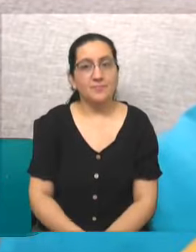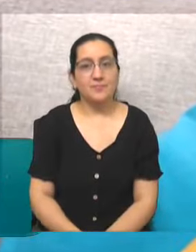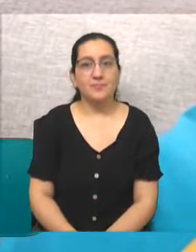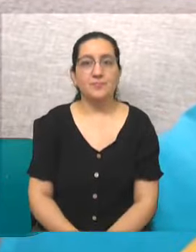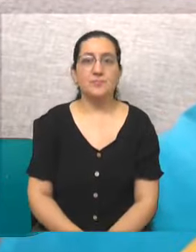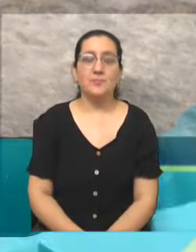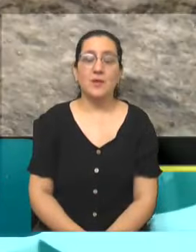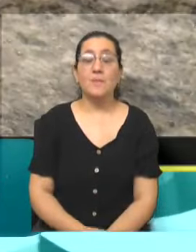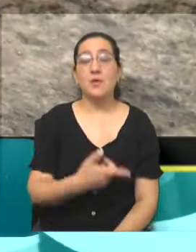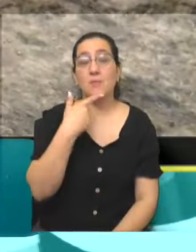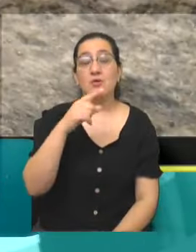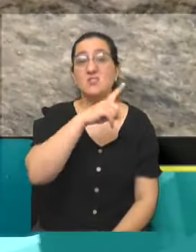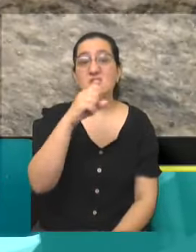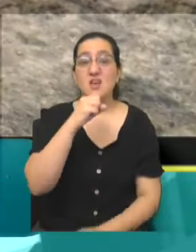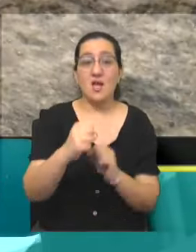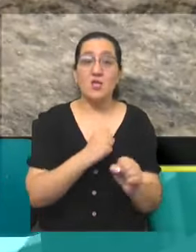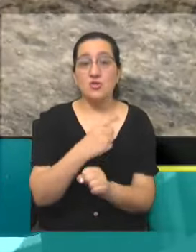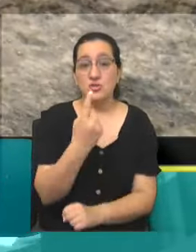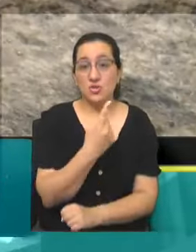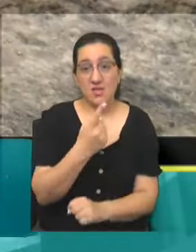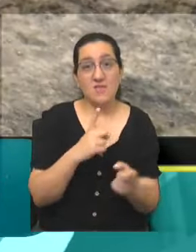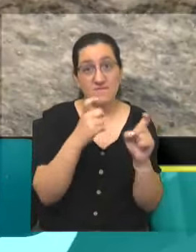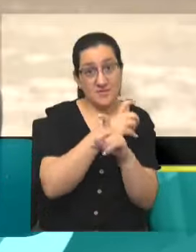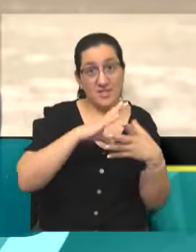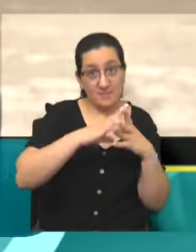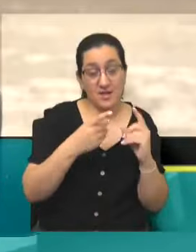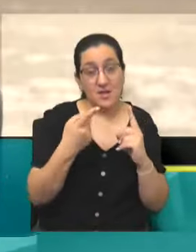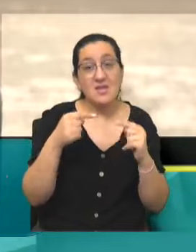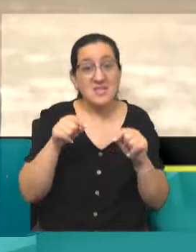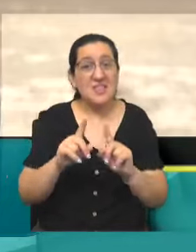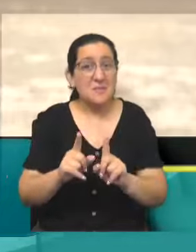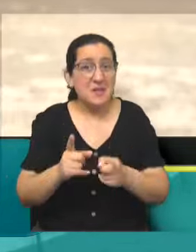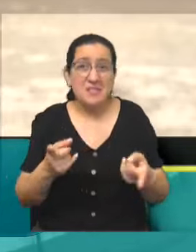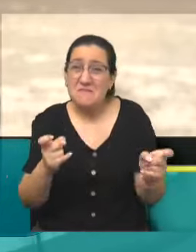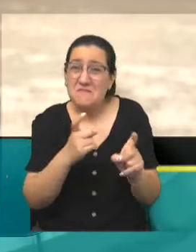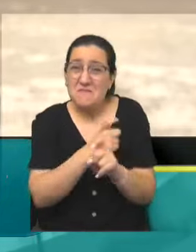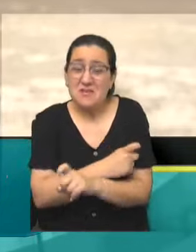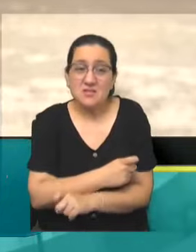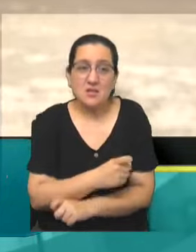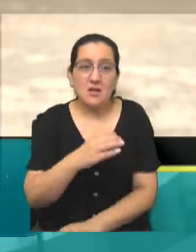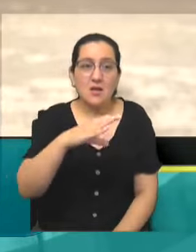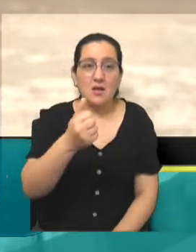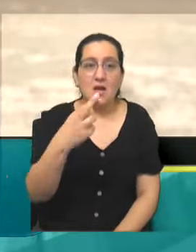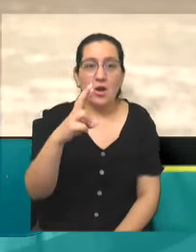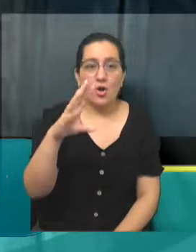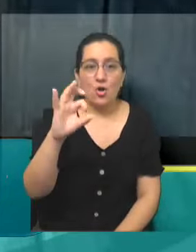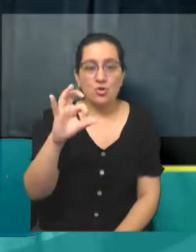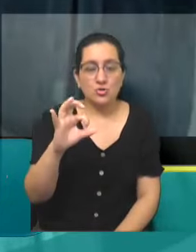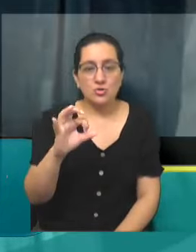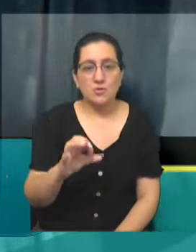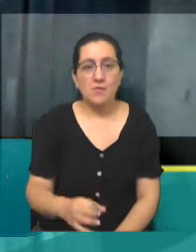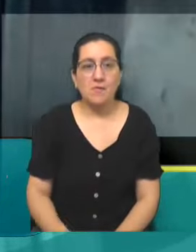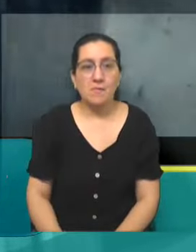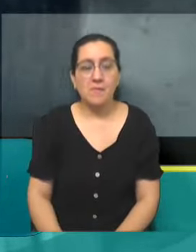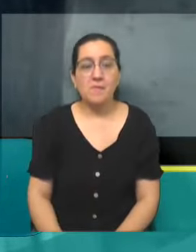soledad es difícil de adaptar, esto es todavía quizá más difícil de adaptar. Se han hecho otras adaptaciones anteriores, de hecho, Carlos Fuentes, el autor muy conocido, estuvo atrás